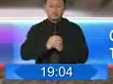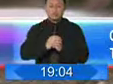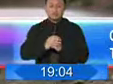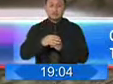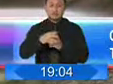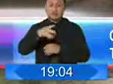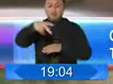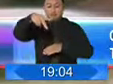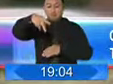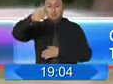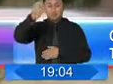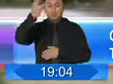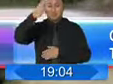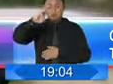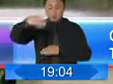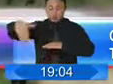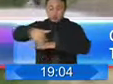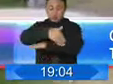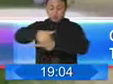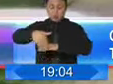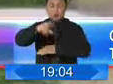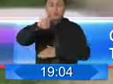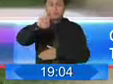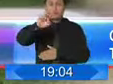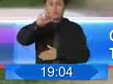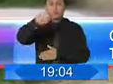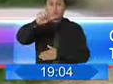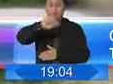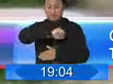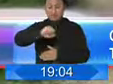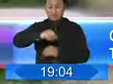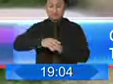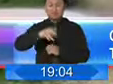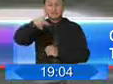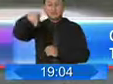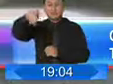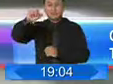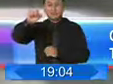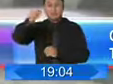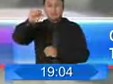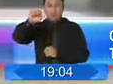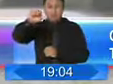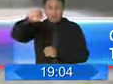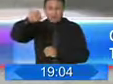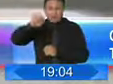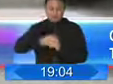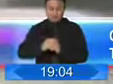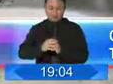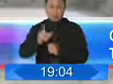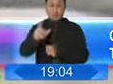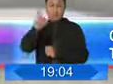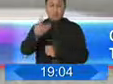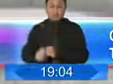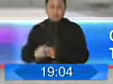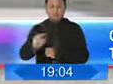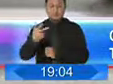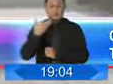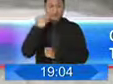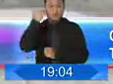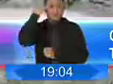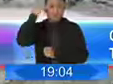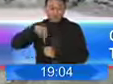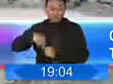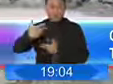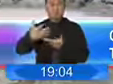kilómetro 16 de la vía Vega Rivera Pacha, en el Cantón Pasaje, sorprendió a una persona de la tercera edad